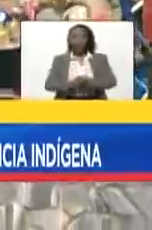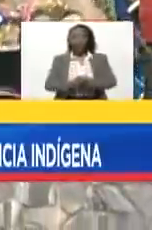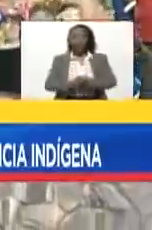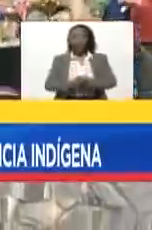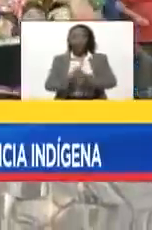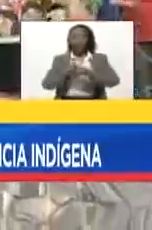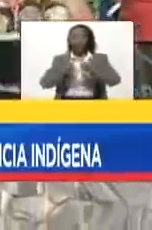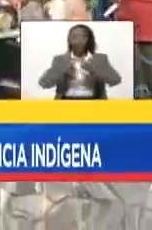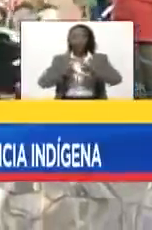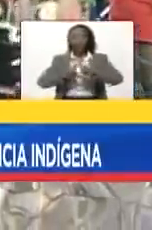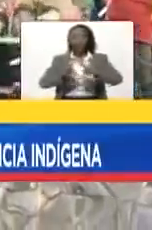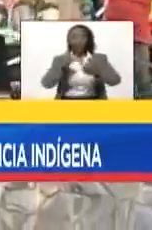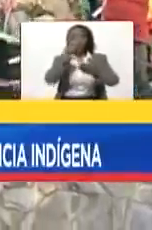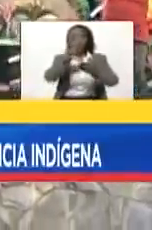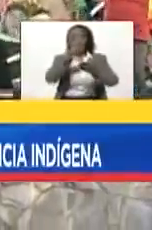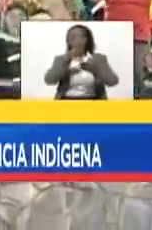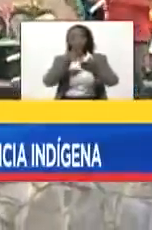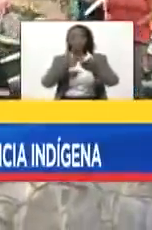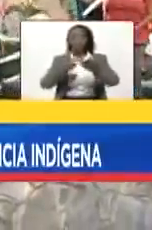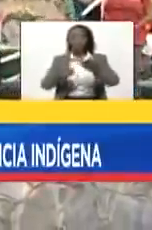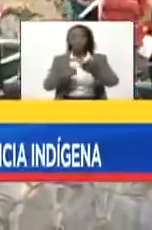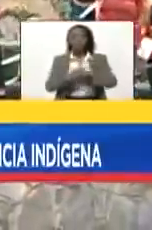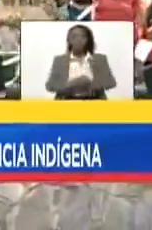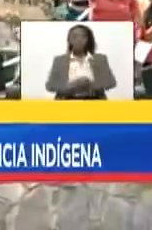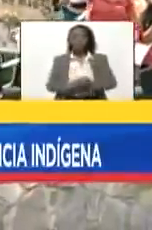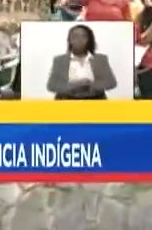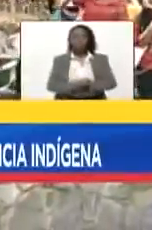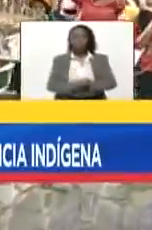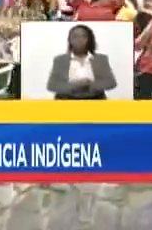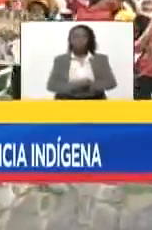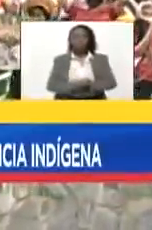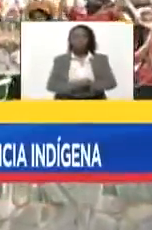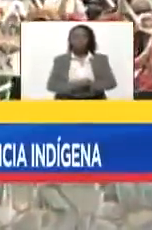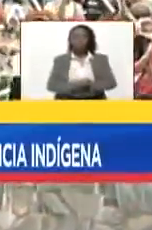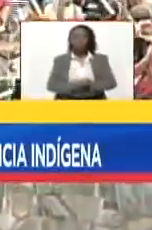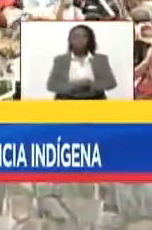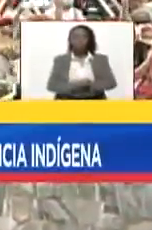Puinabe, Barí, Pumé,